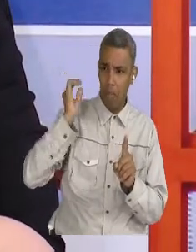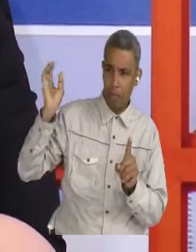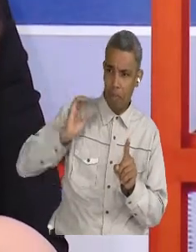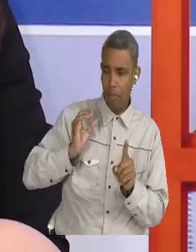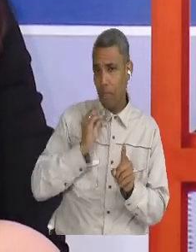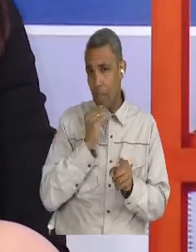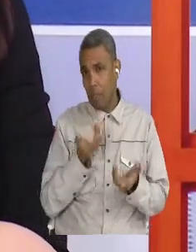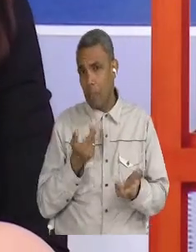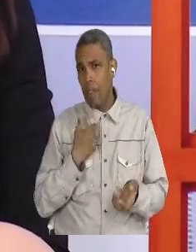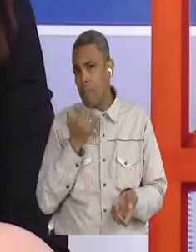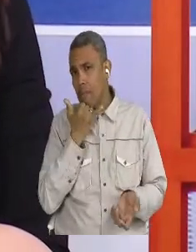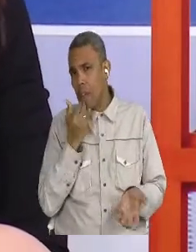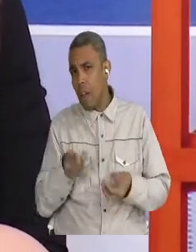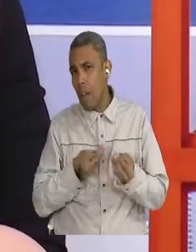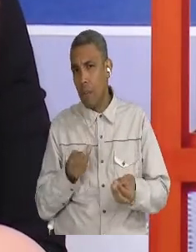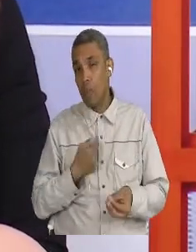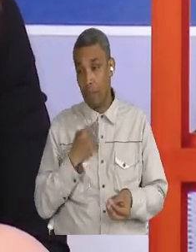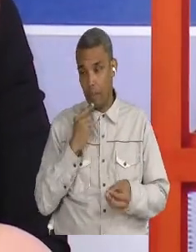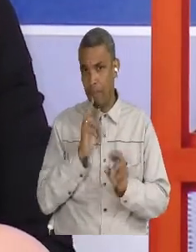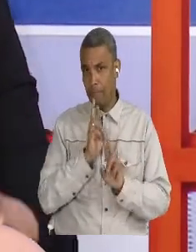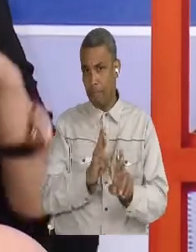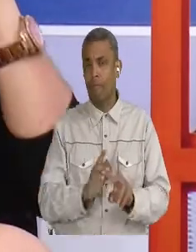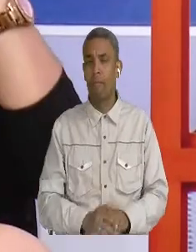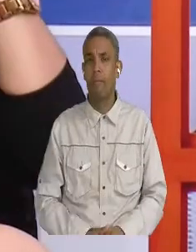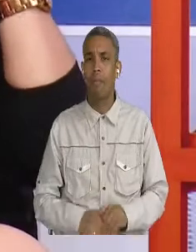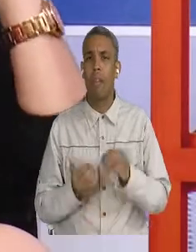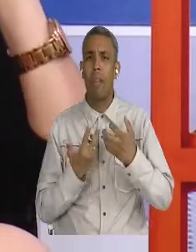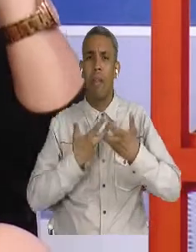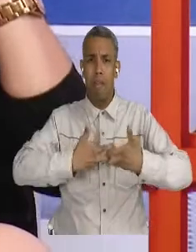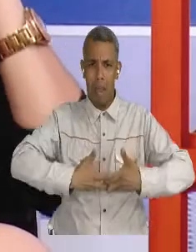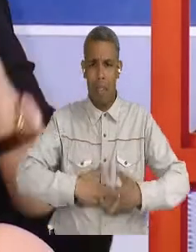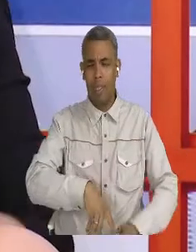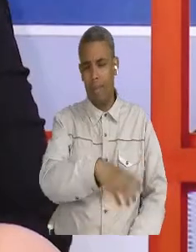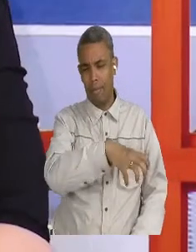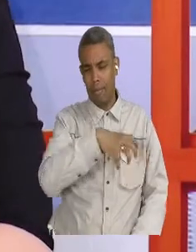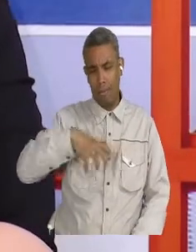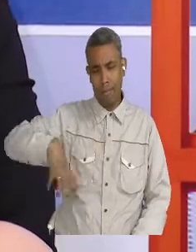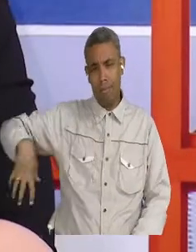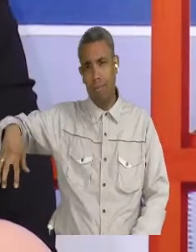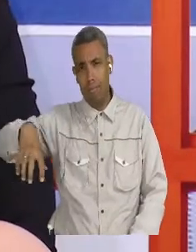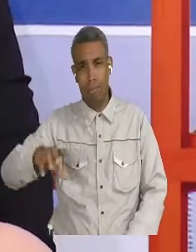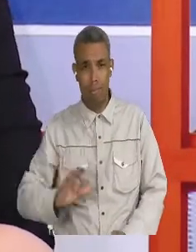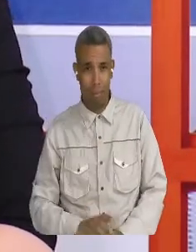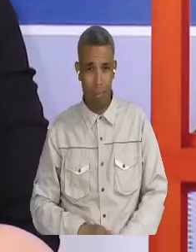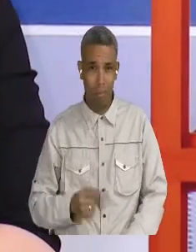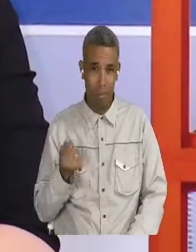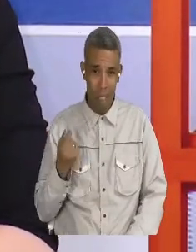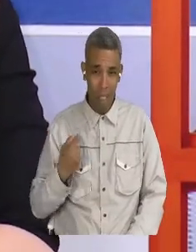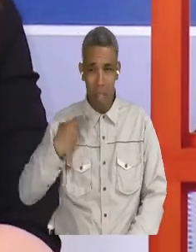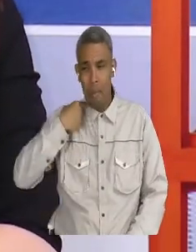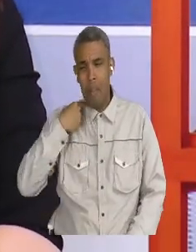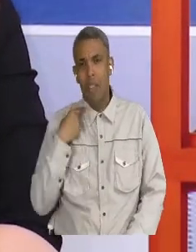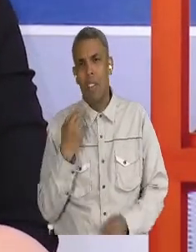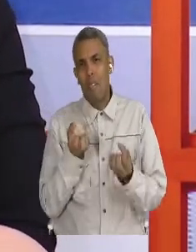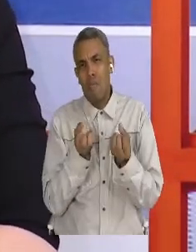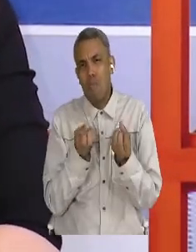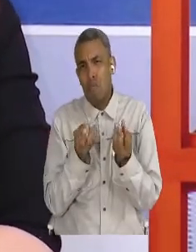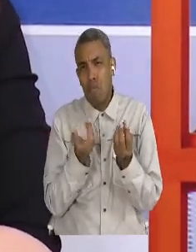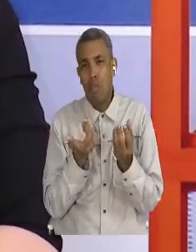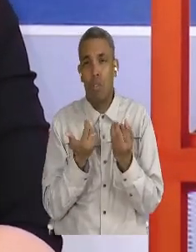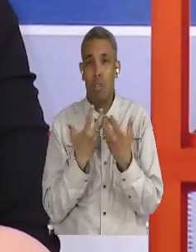económica y pues muchas empresas están en esa situación y dejaron a sus trabajadores sin liquidación. En Barranca Bermeja está